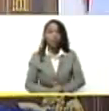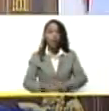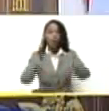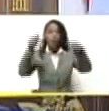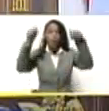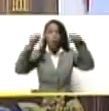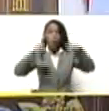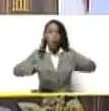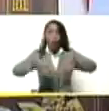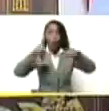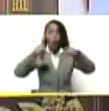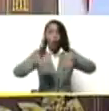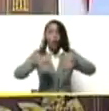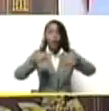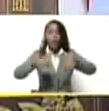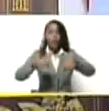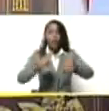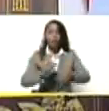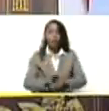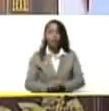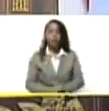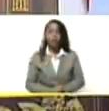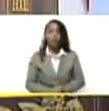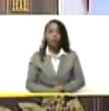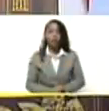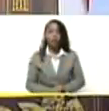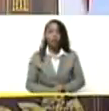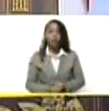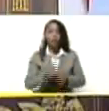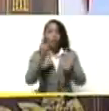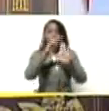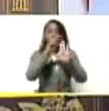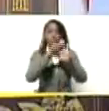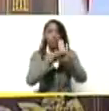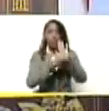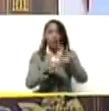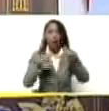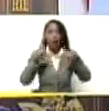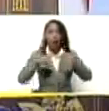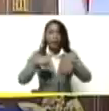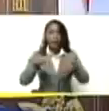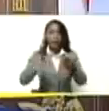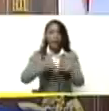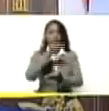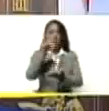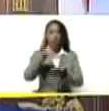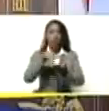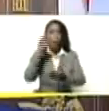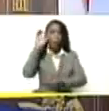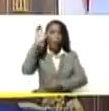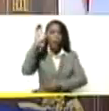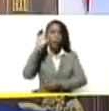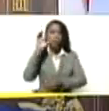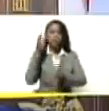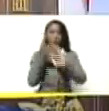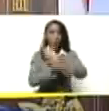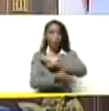llevarse secuestrado desde cabo verde al diplomático venezolanos protegidos por el derecho internacional al